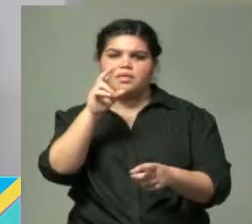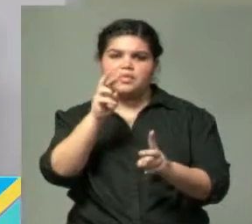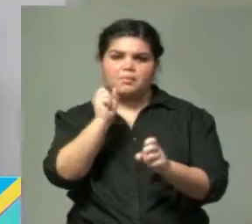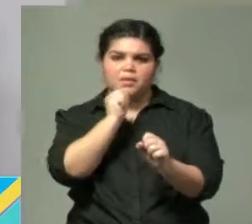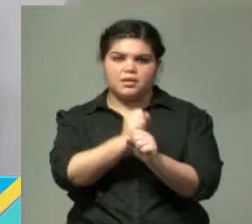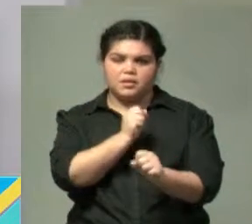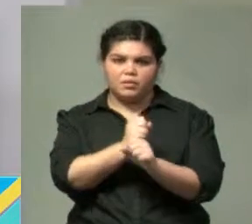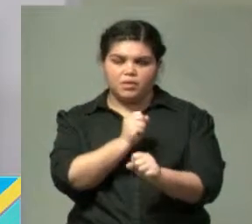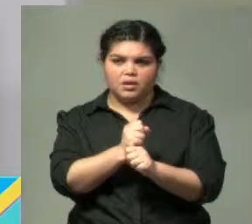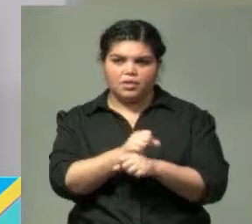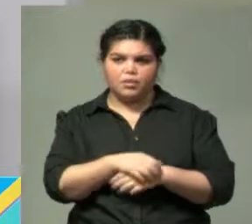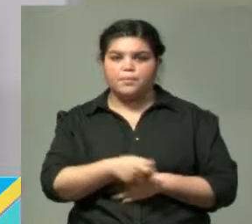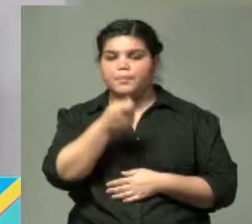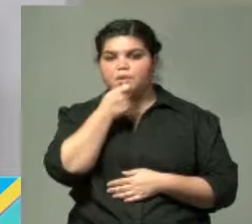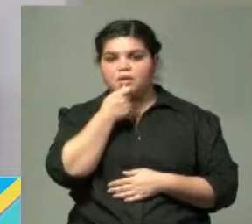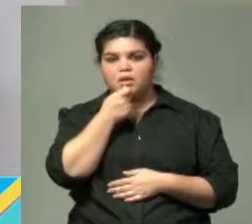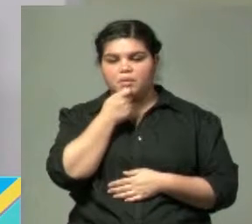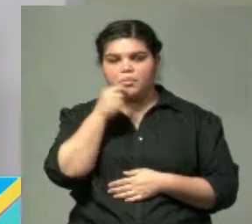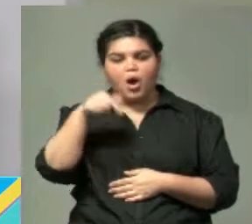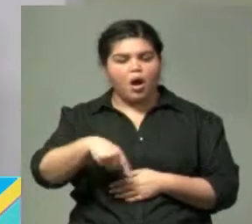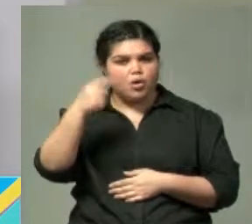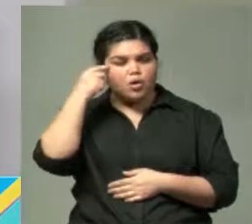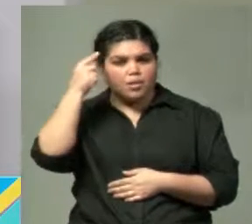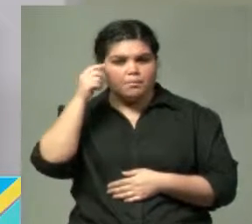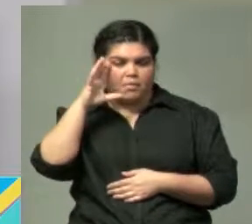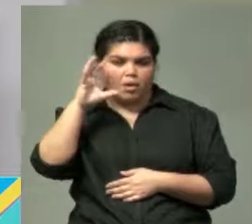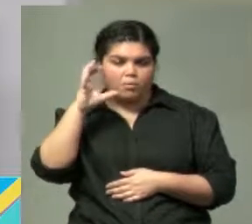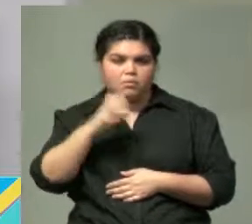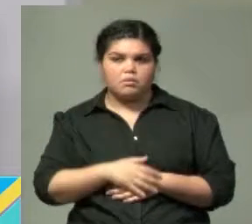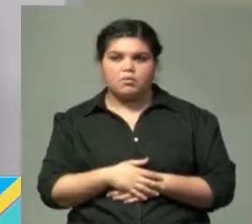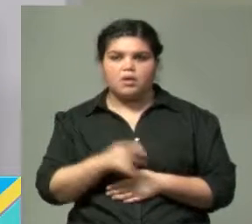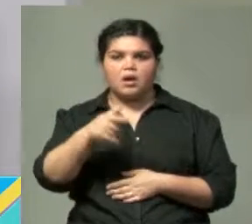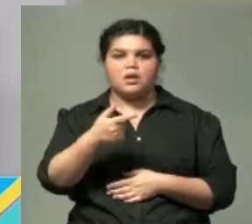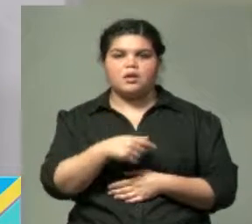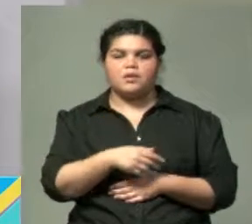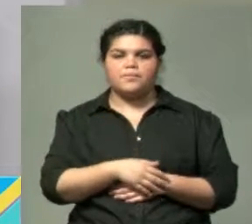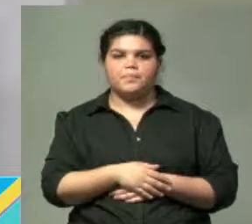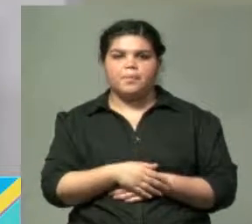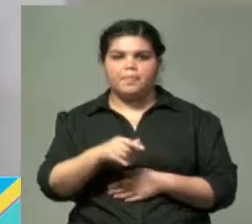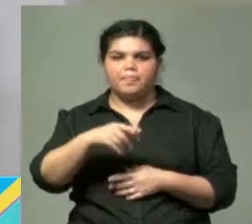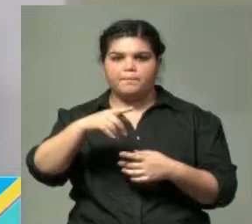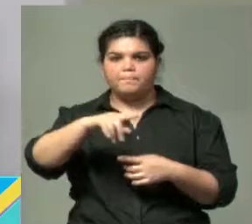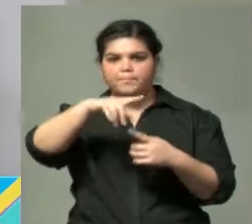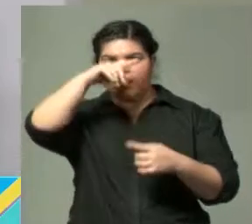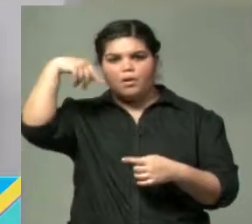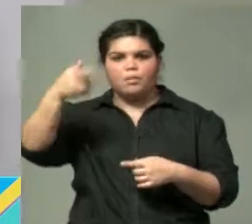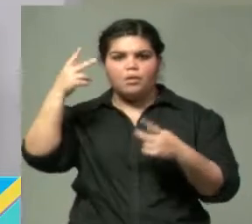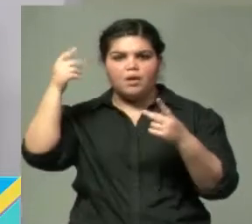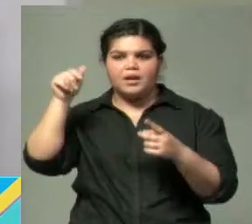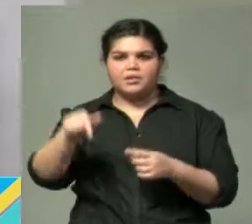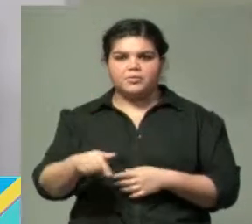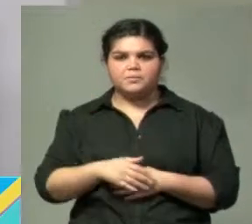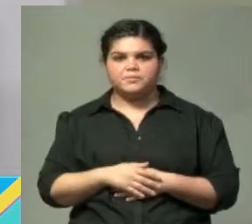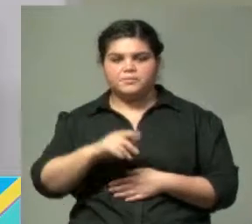ejemplo, una política de Estado que se me viene ahora a la cabeza, cierra las importaciones de determinadas tecnologías y se ensamblan, por